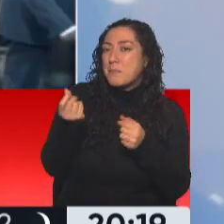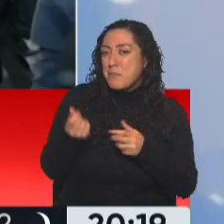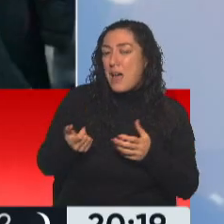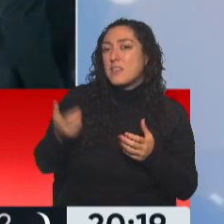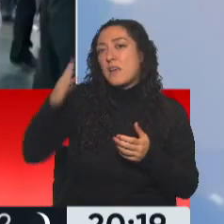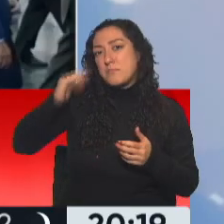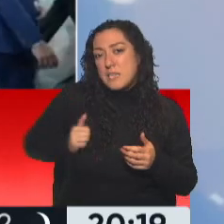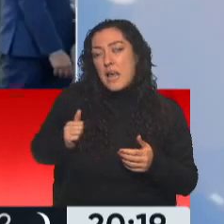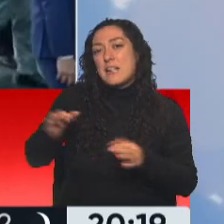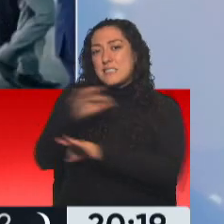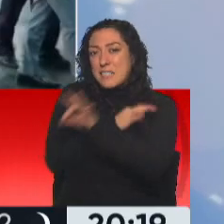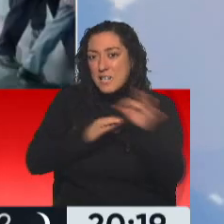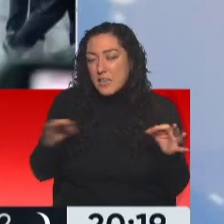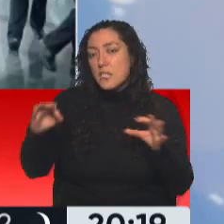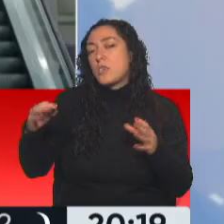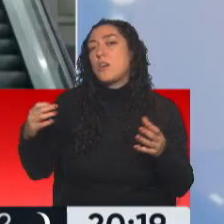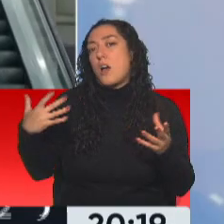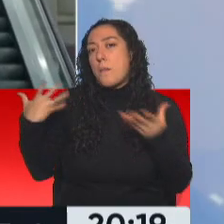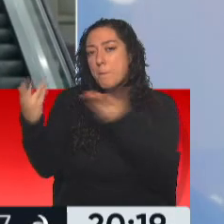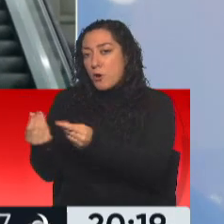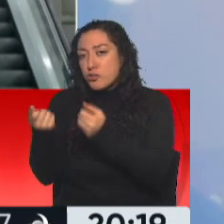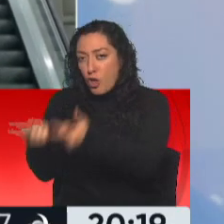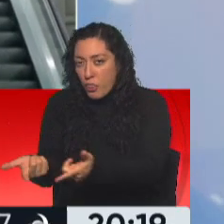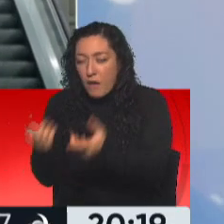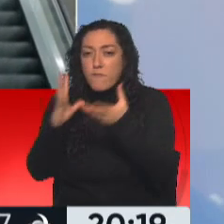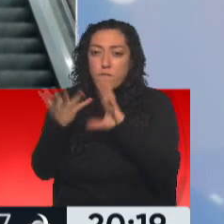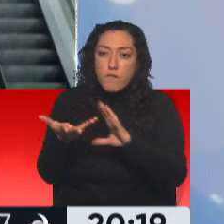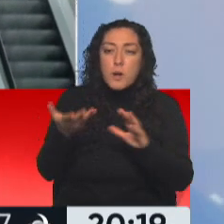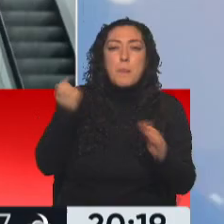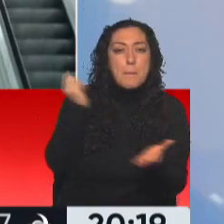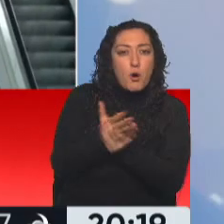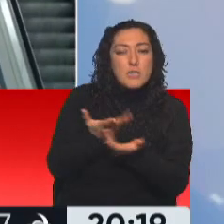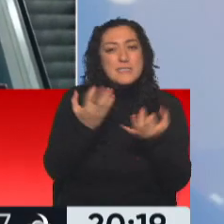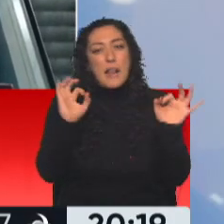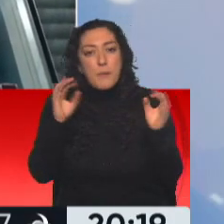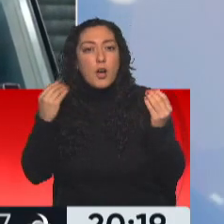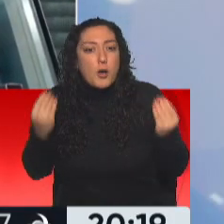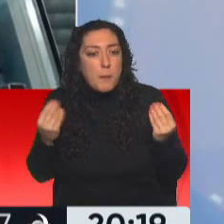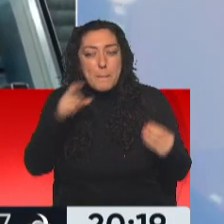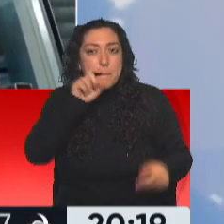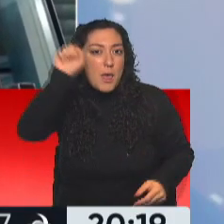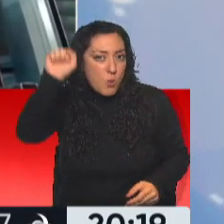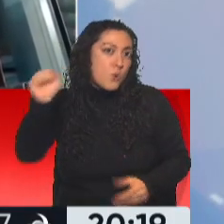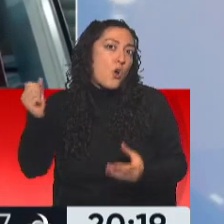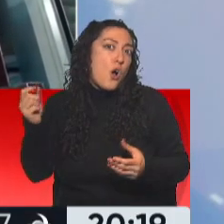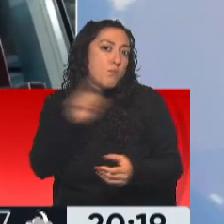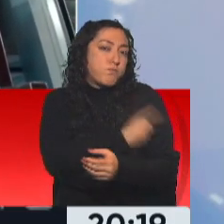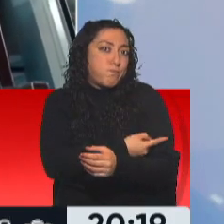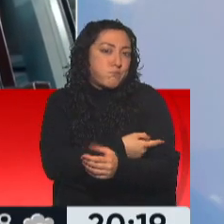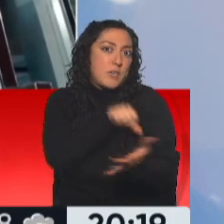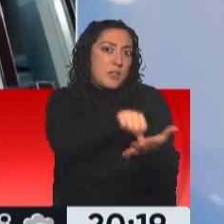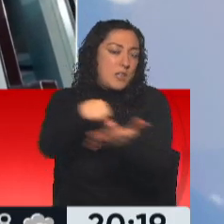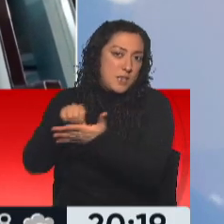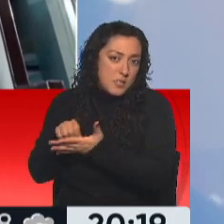militar, apoyo estratégico, apoyo en la forma de cómo evadir las sanciones. Es decir, Nicolás Maduro cuenta con potencias